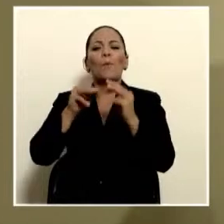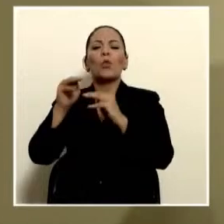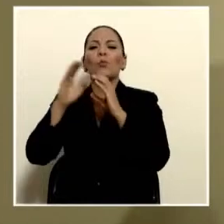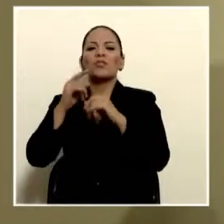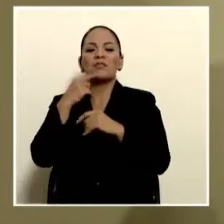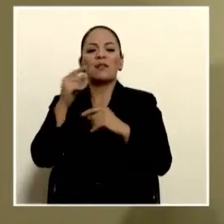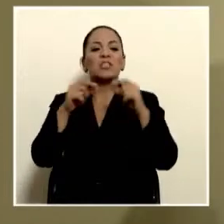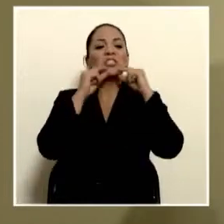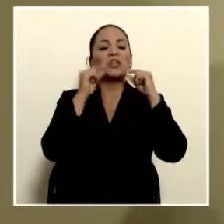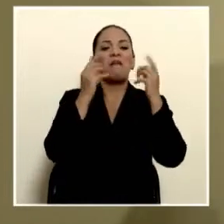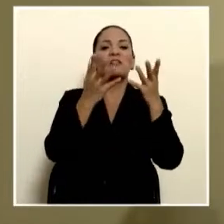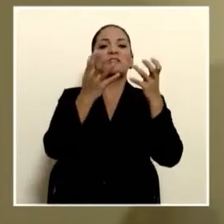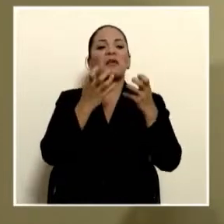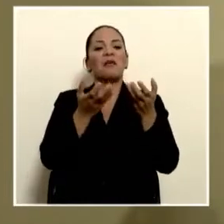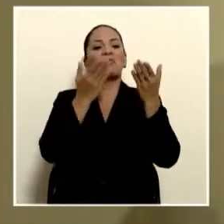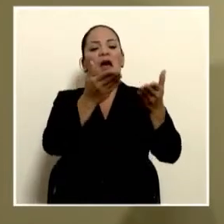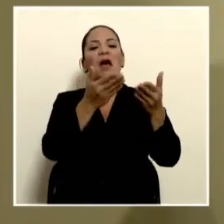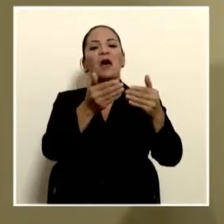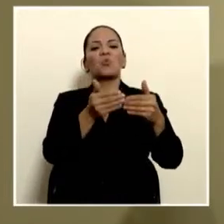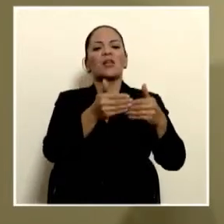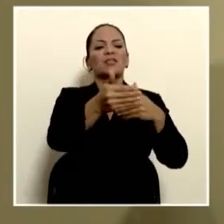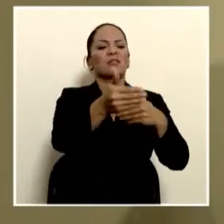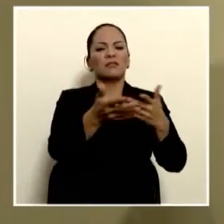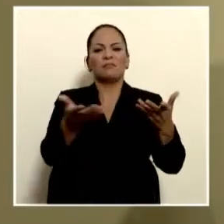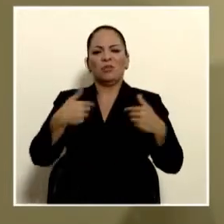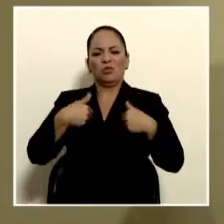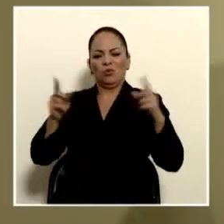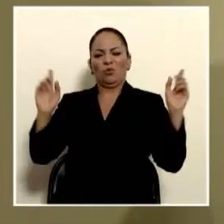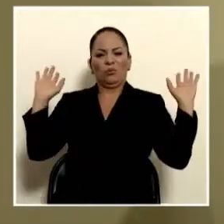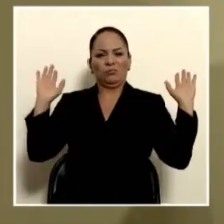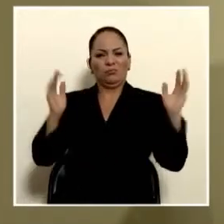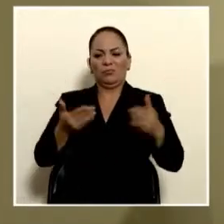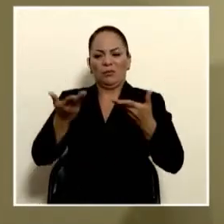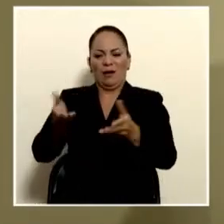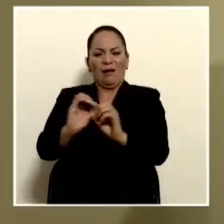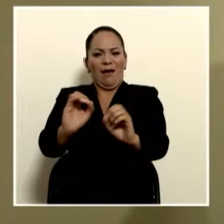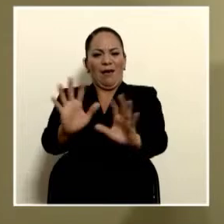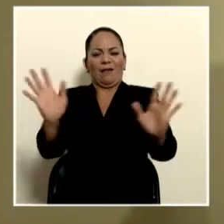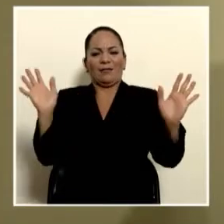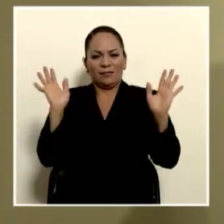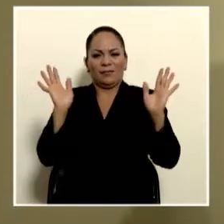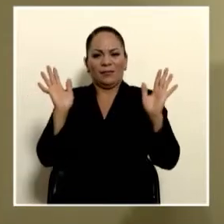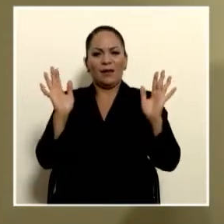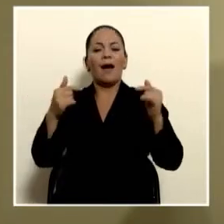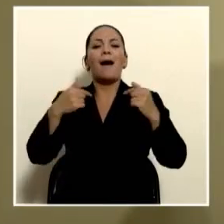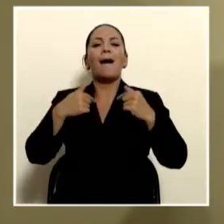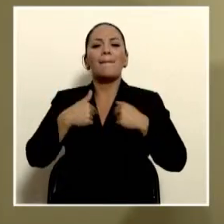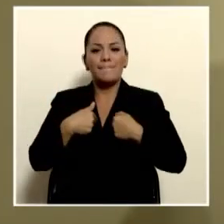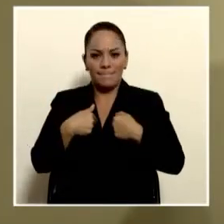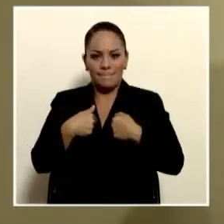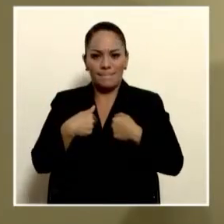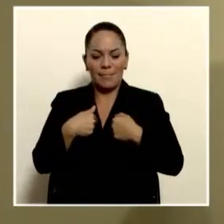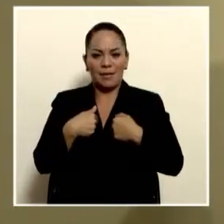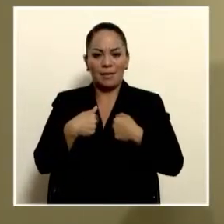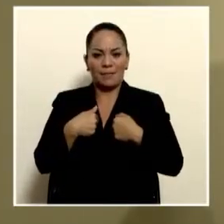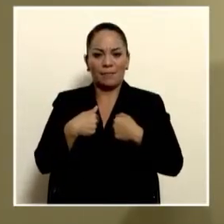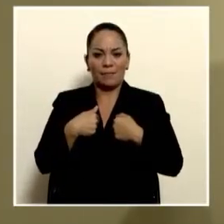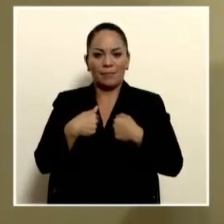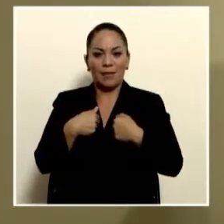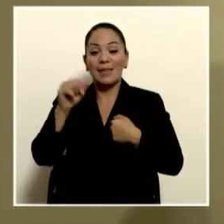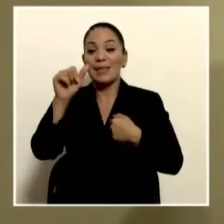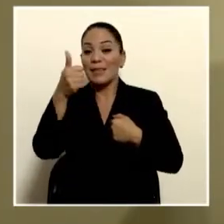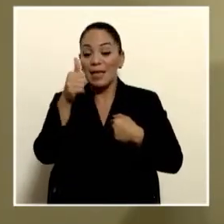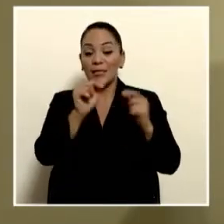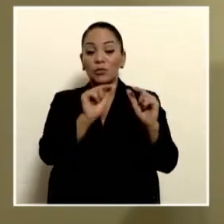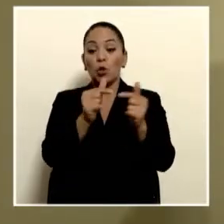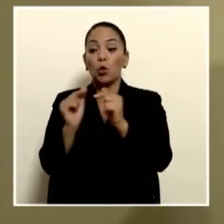Chávez quiere darle una extensión. No, yo no quiero darle nada a nadie. A mí llegaron 10 cámaras